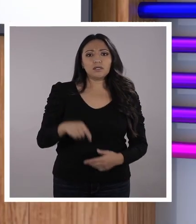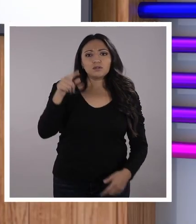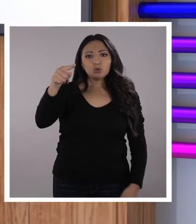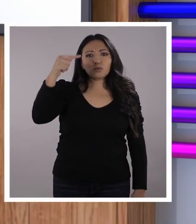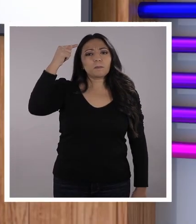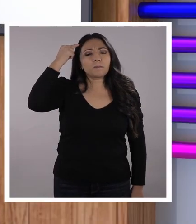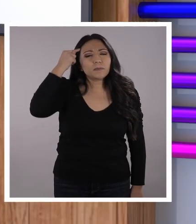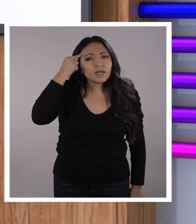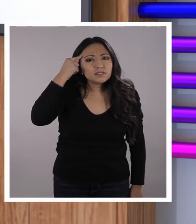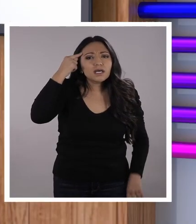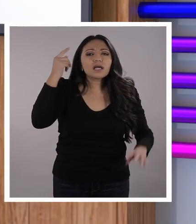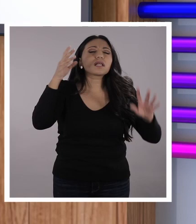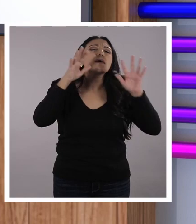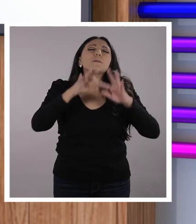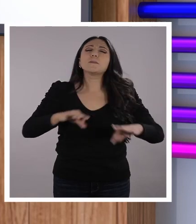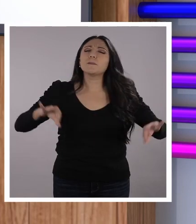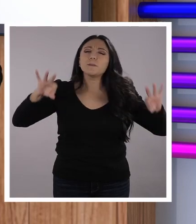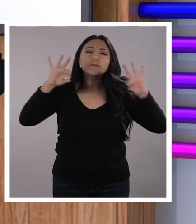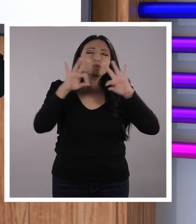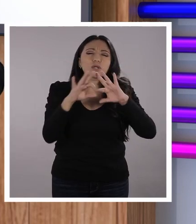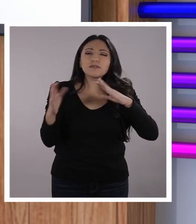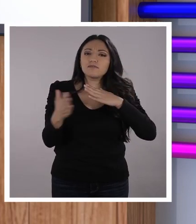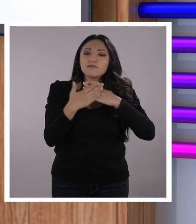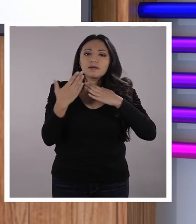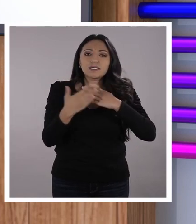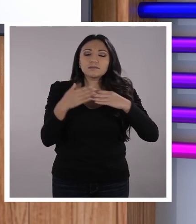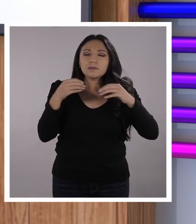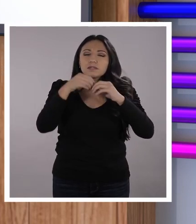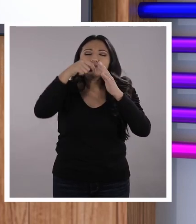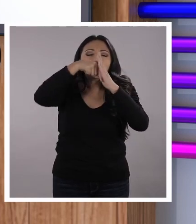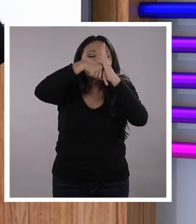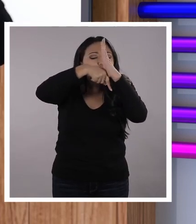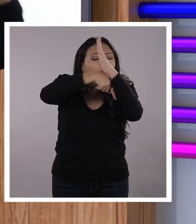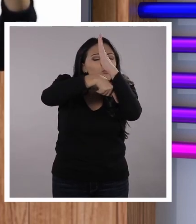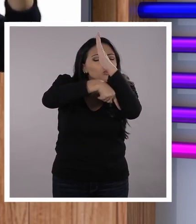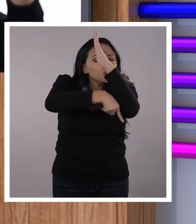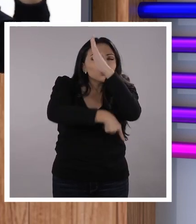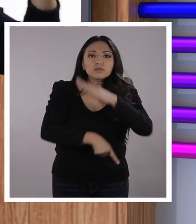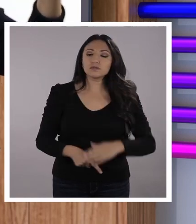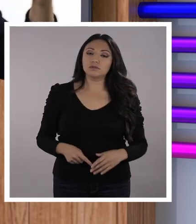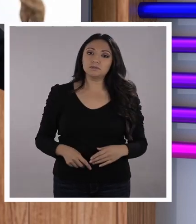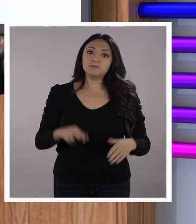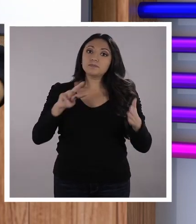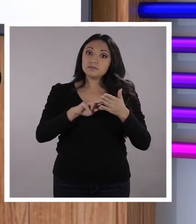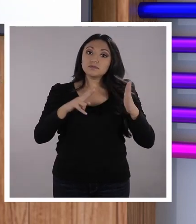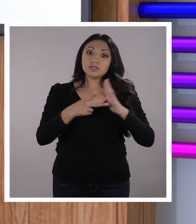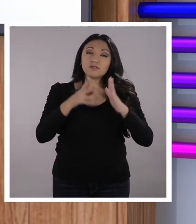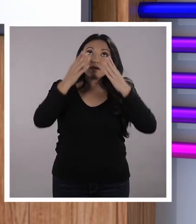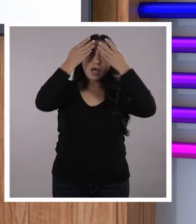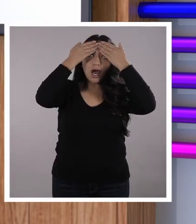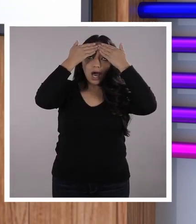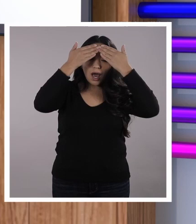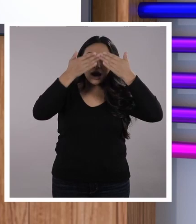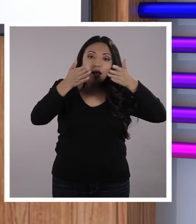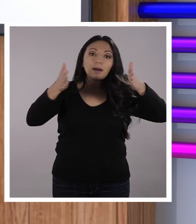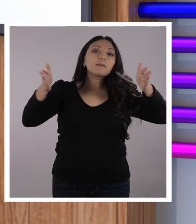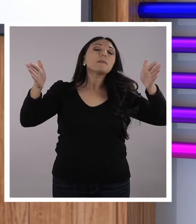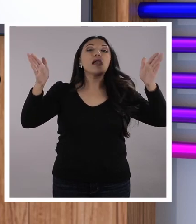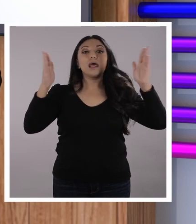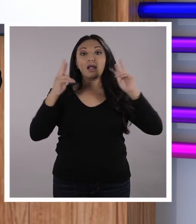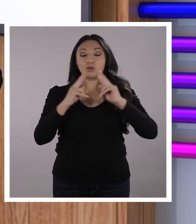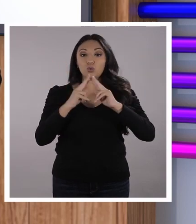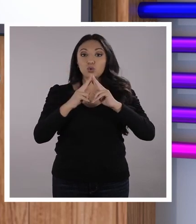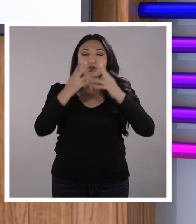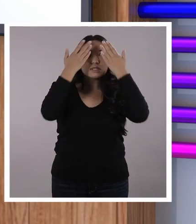rutina que es bastante sencilla, pero es bastante profunda porque nos ayuda a ampliar muchísimo nuestro